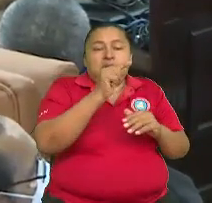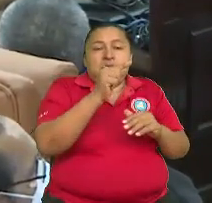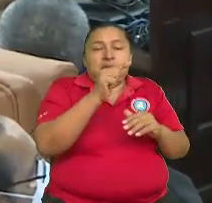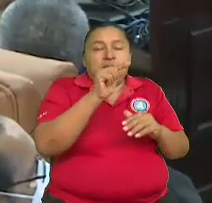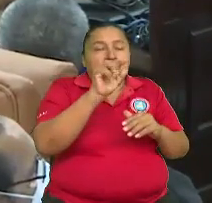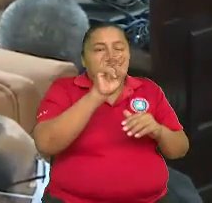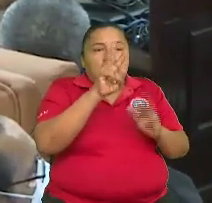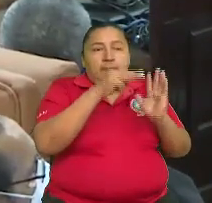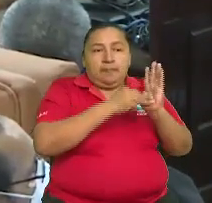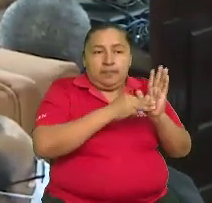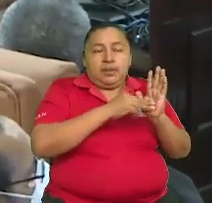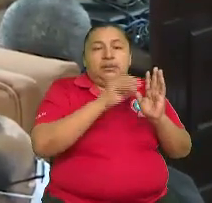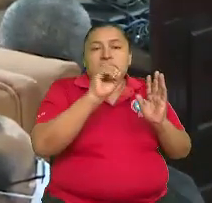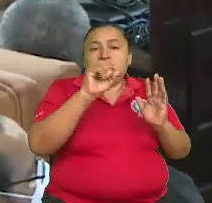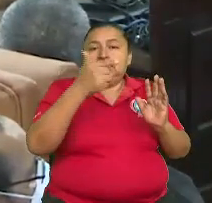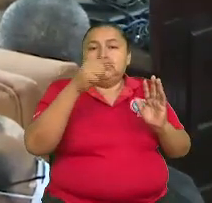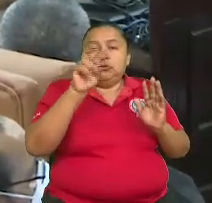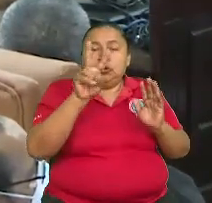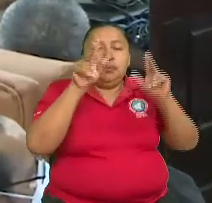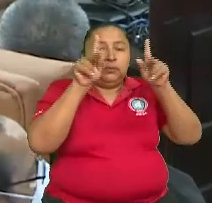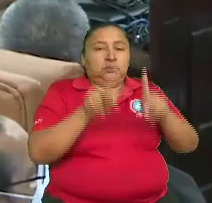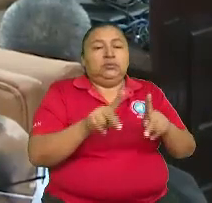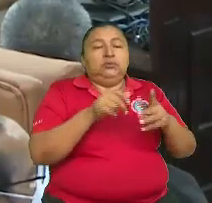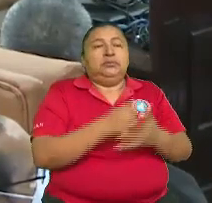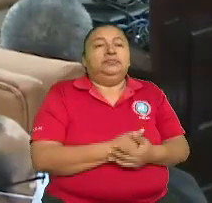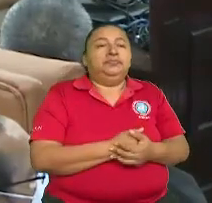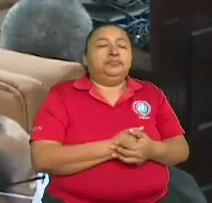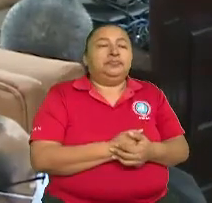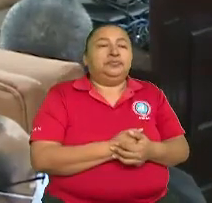3.072 personas.